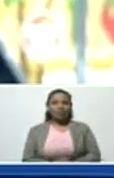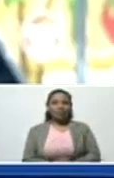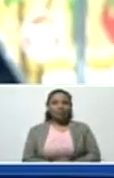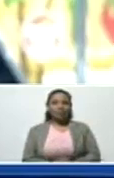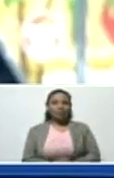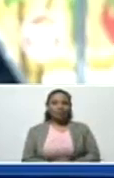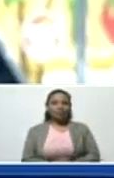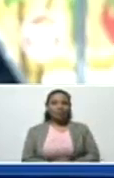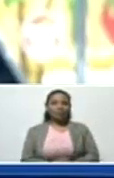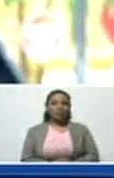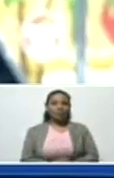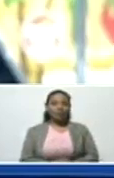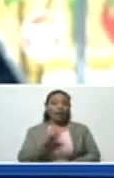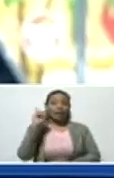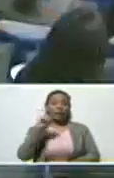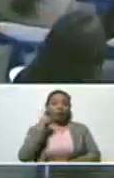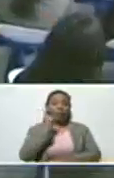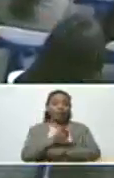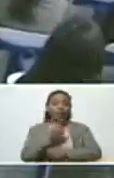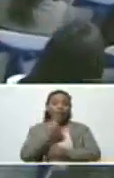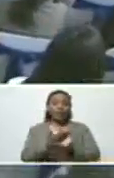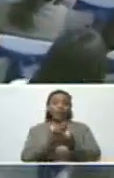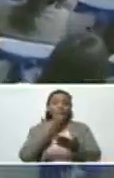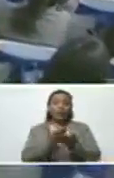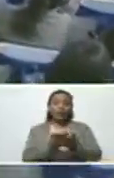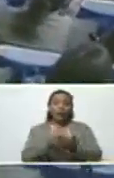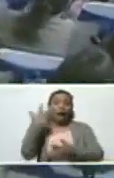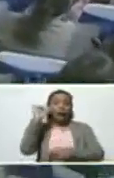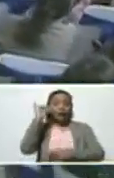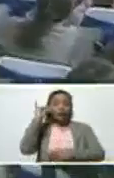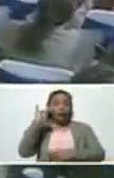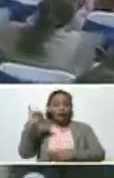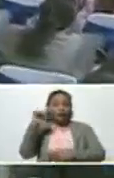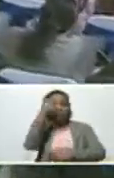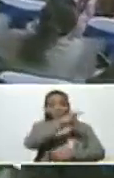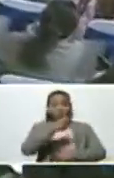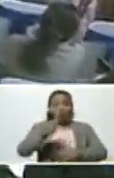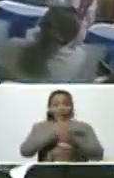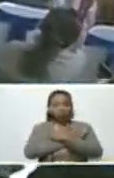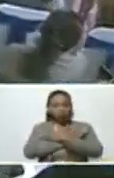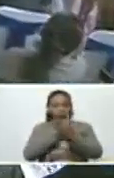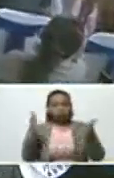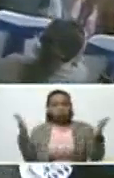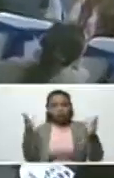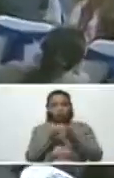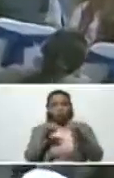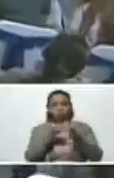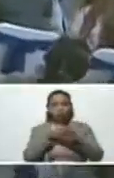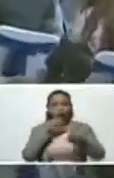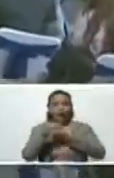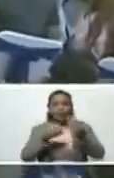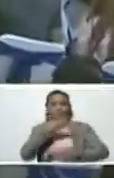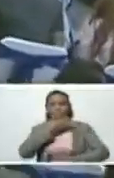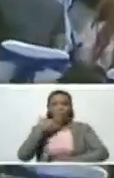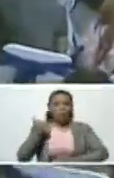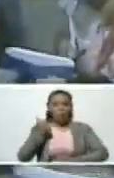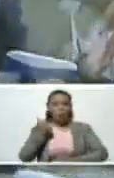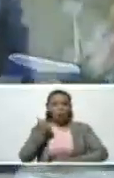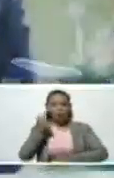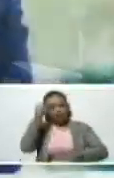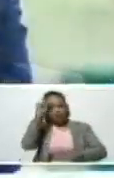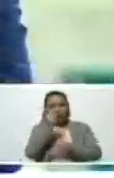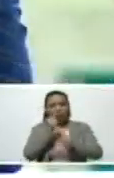Más bien debo decirle que, más que pedir, aquí hay un ejército de personas dispuestos a dar lo mejor de sí por el país. Usted